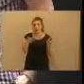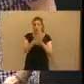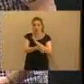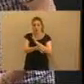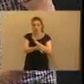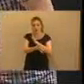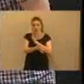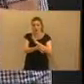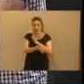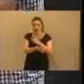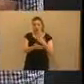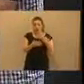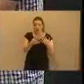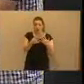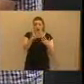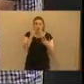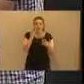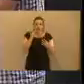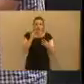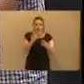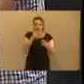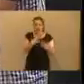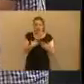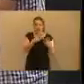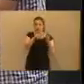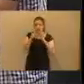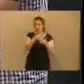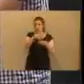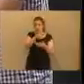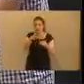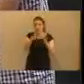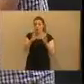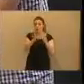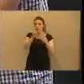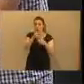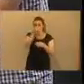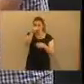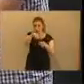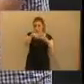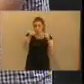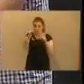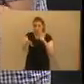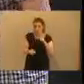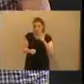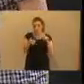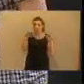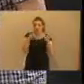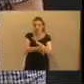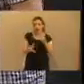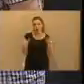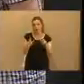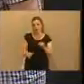A ronda los 76 millones. Pero la deuda de su partido, del Partido Socialista, el que gobierna aquí en Asturias, es aún más grave,